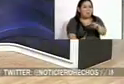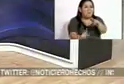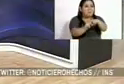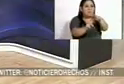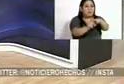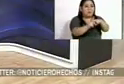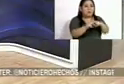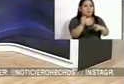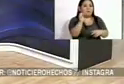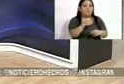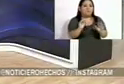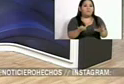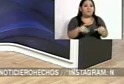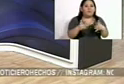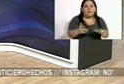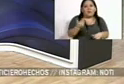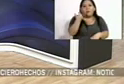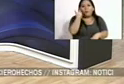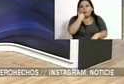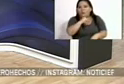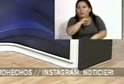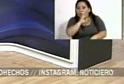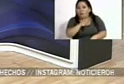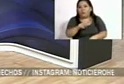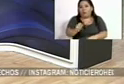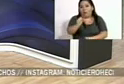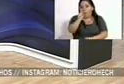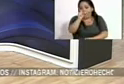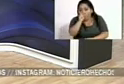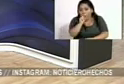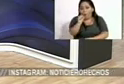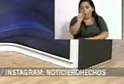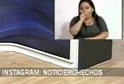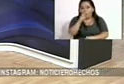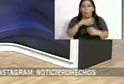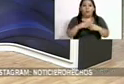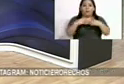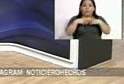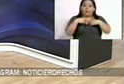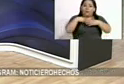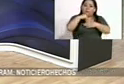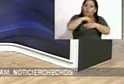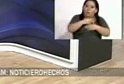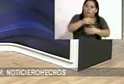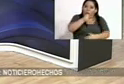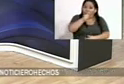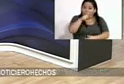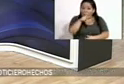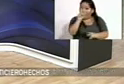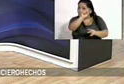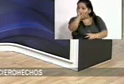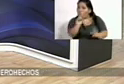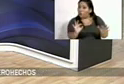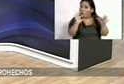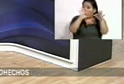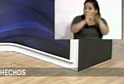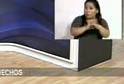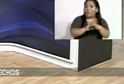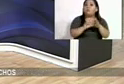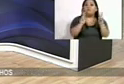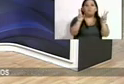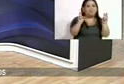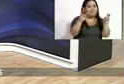repunte en las infecciones respiratorias y también en las neumonías. ¿Podría estar esto relacionado al COVID-19?